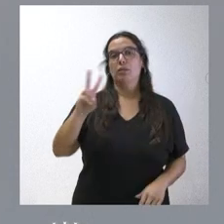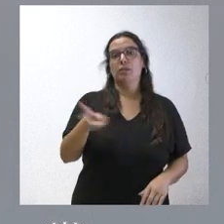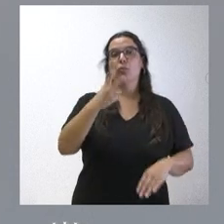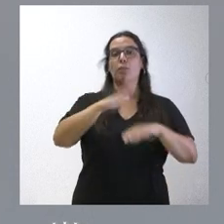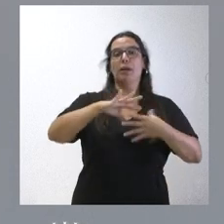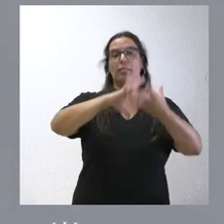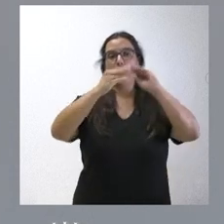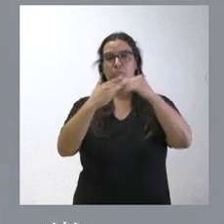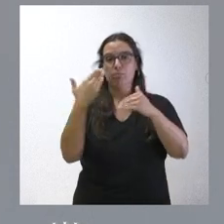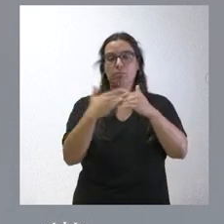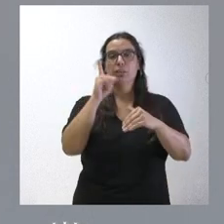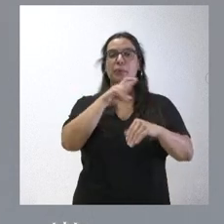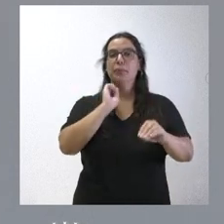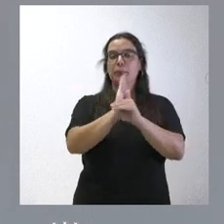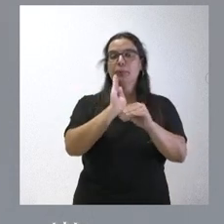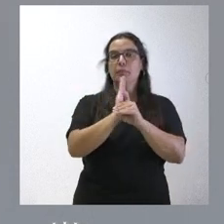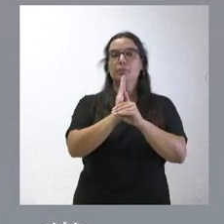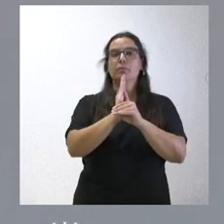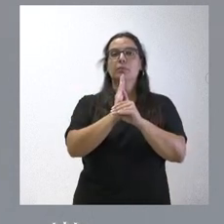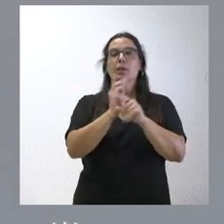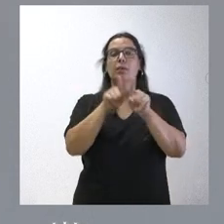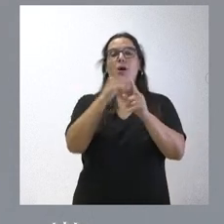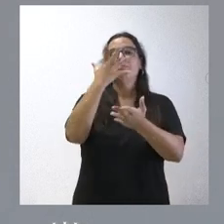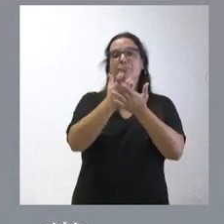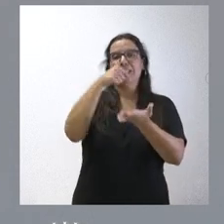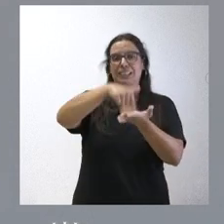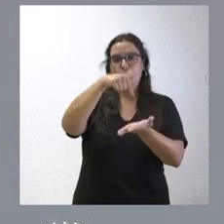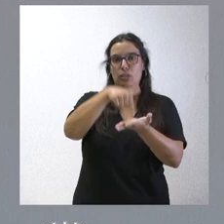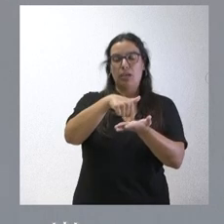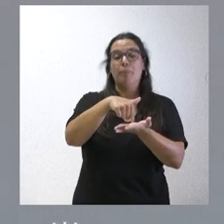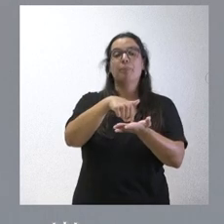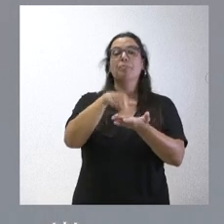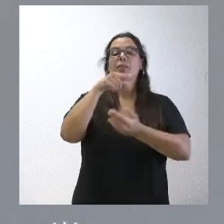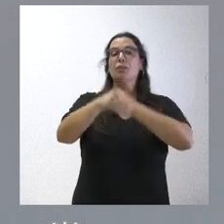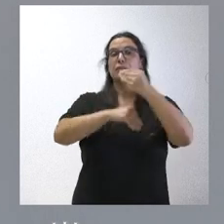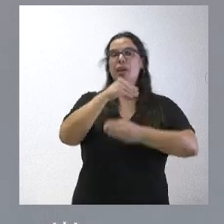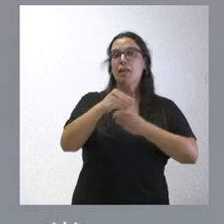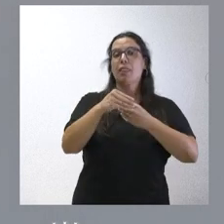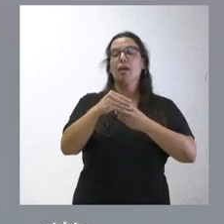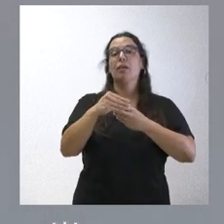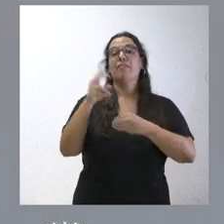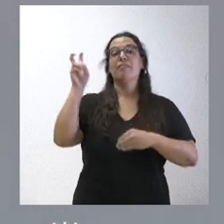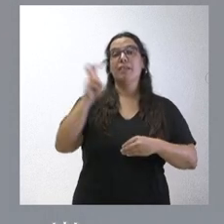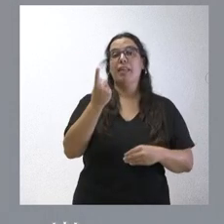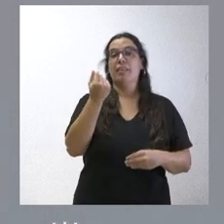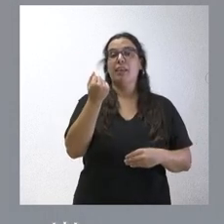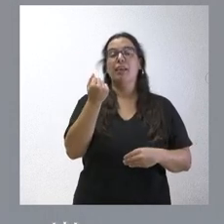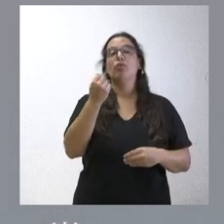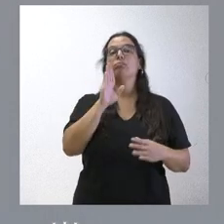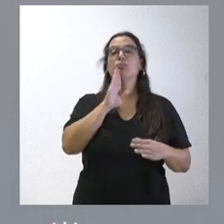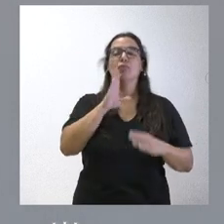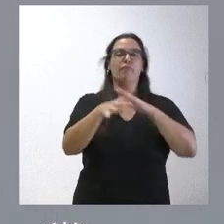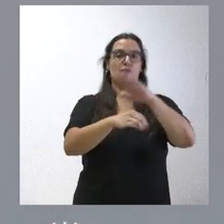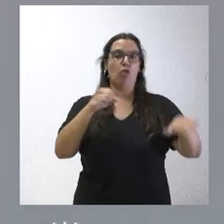modernización y el mantenimiento de las aplicaciones tributarias esta actuación se realiza con financiación procedente de los fondos